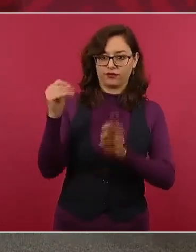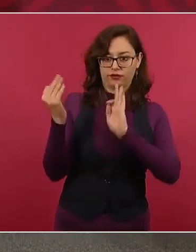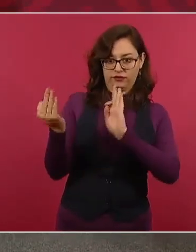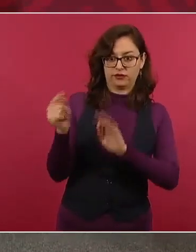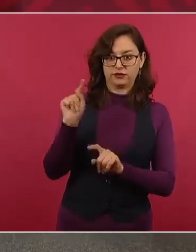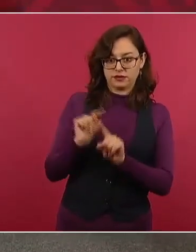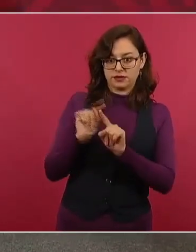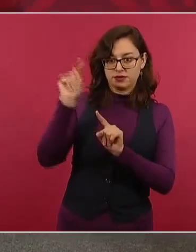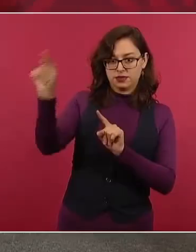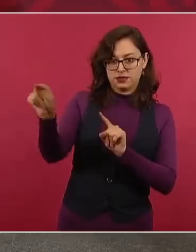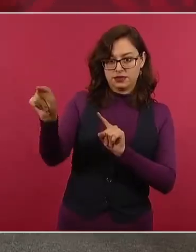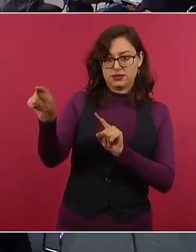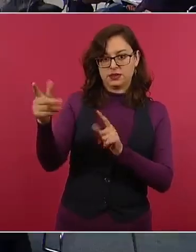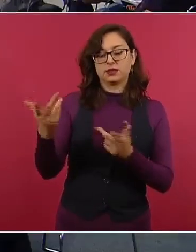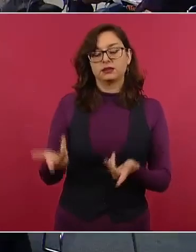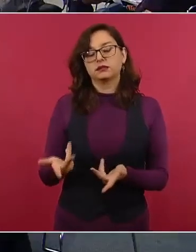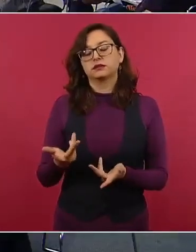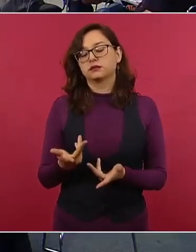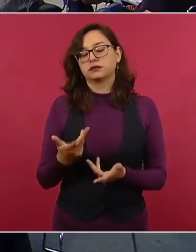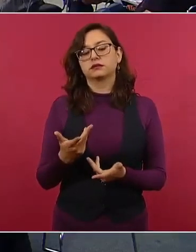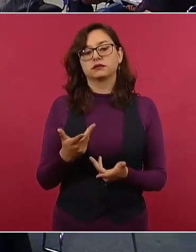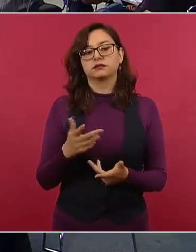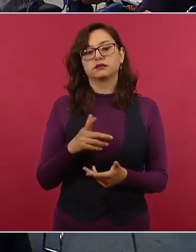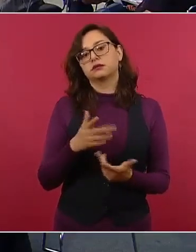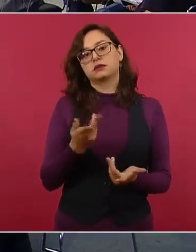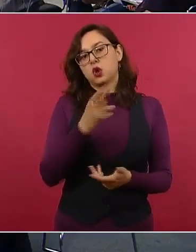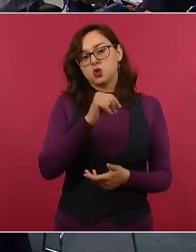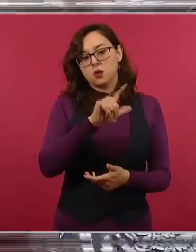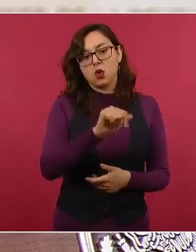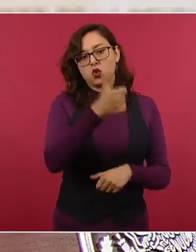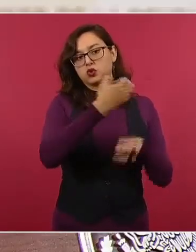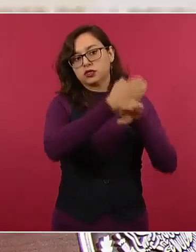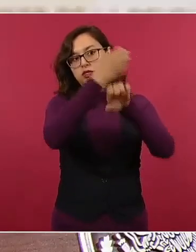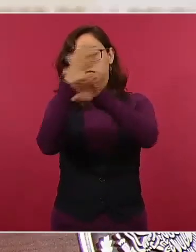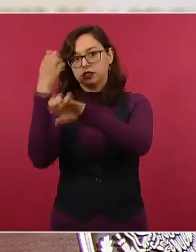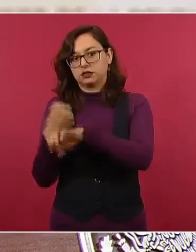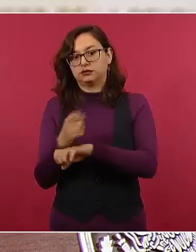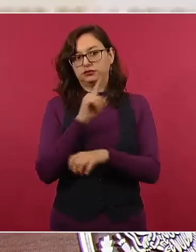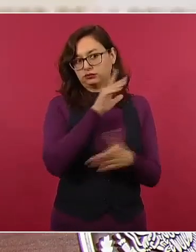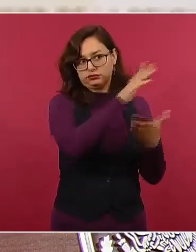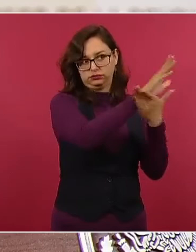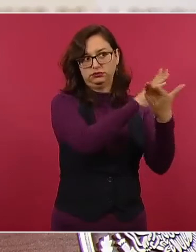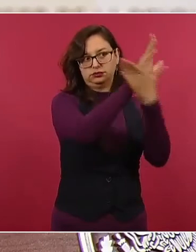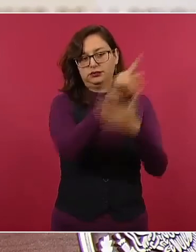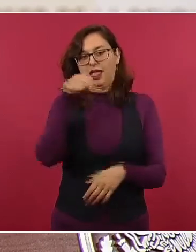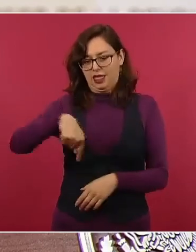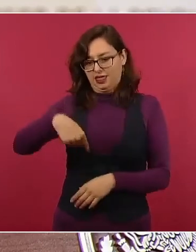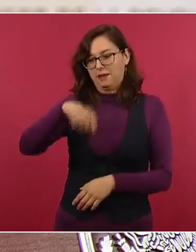ahora en Nuevo León o en otros estados, se va a hacer en la Ciudad de